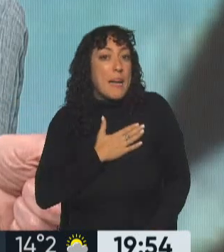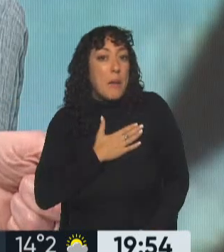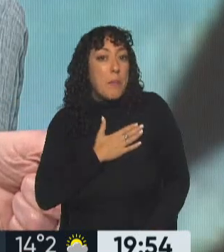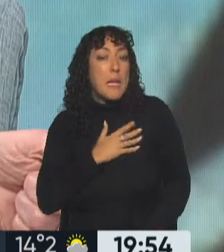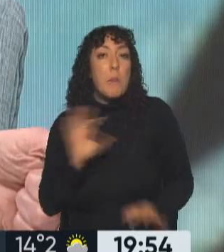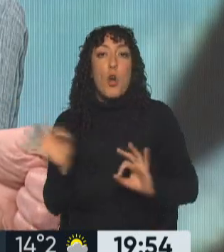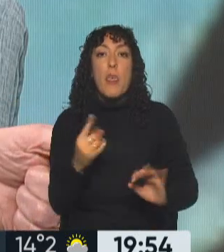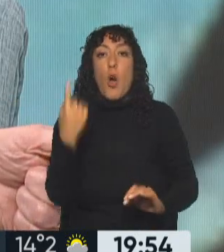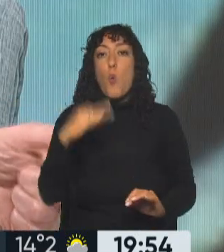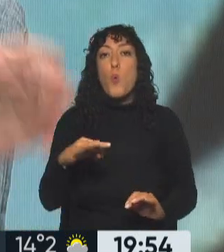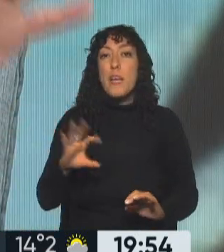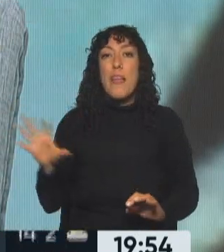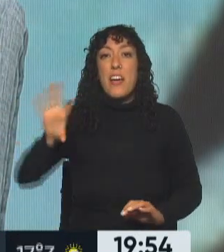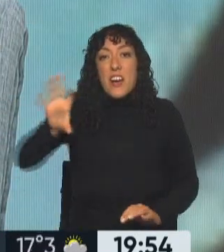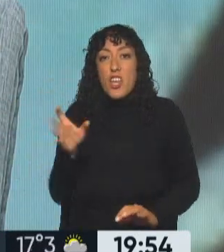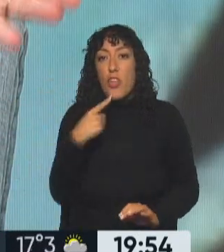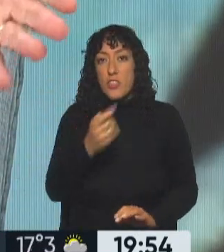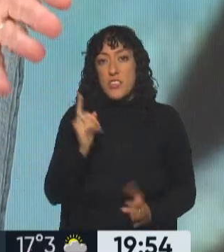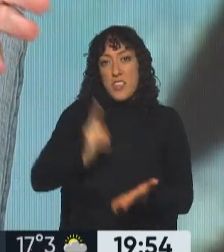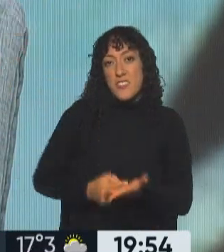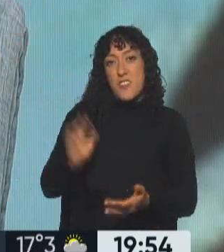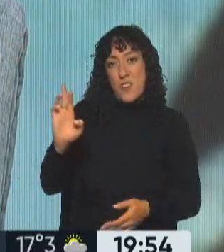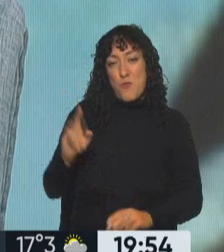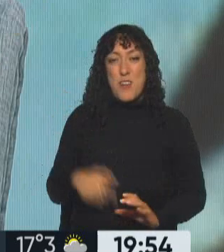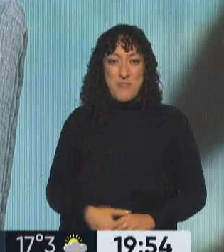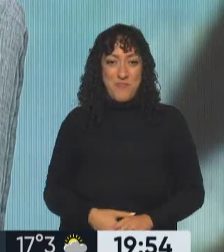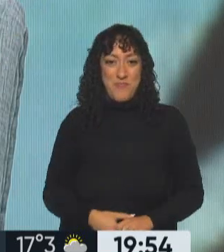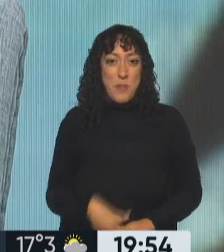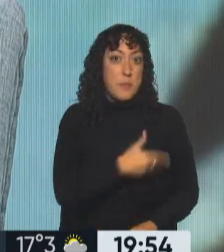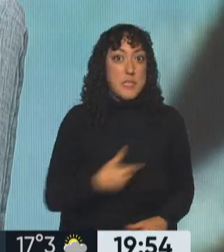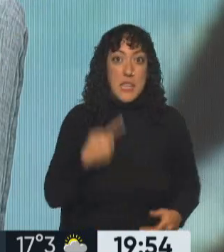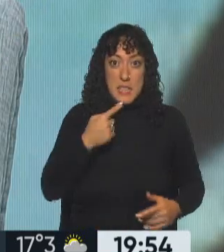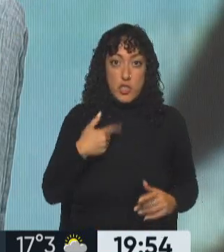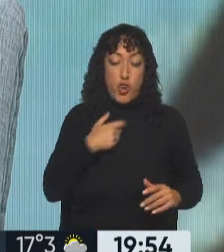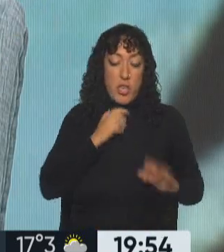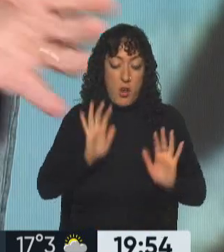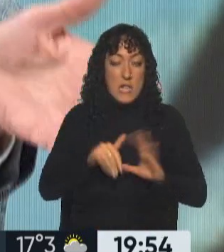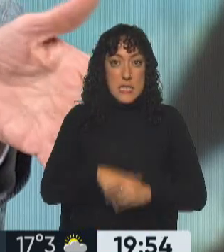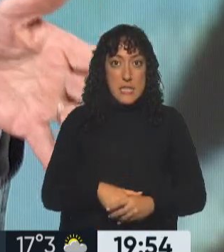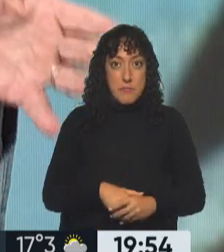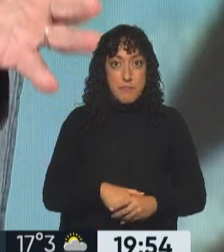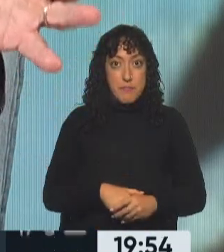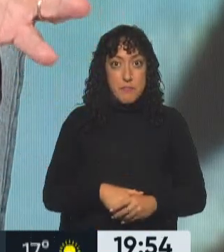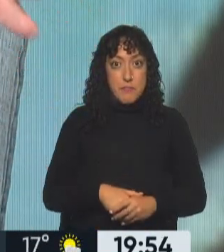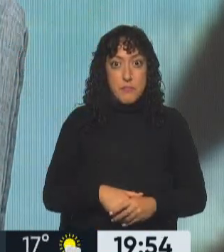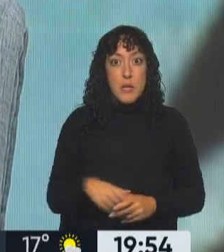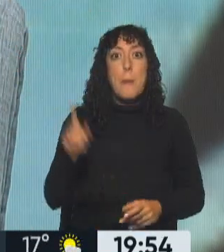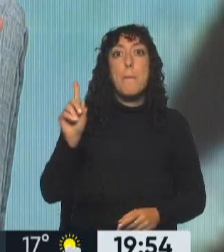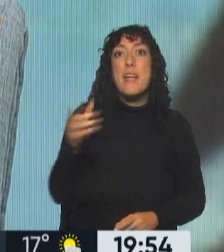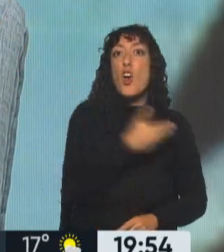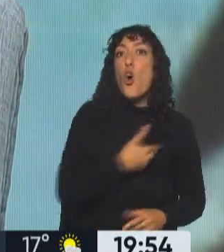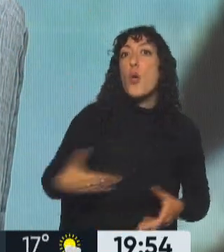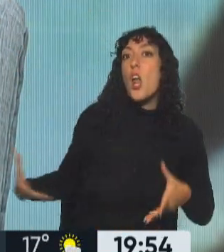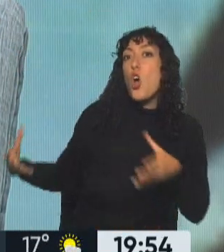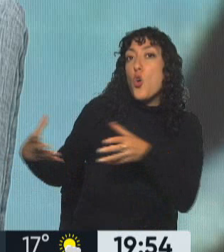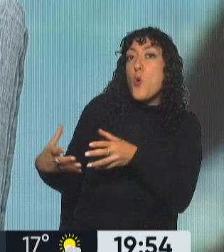moneda única en la región. Eso es importante, un presidente que dice, yo quiero ir por acá. Ahora, la pregunta es, ¿el gobierno de